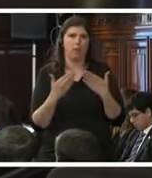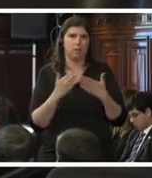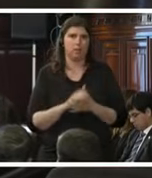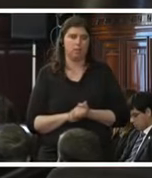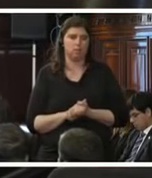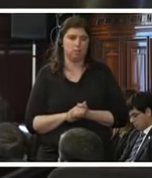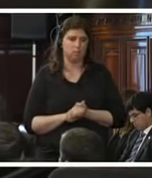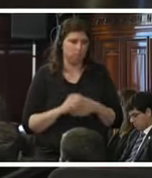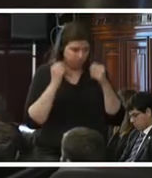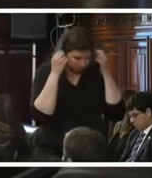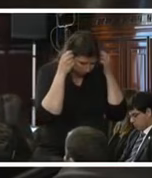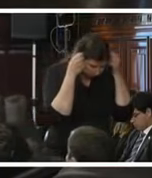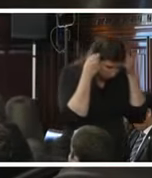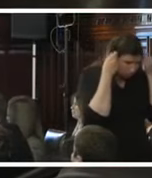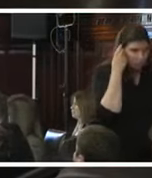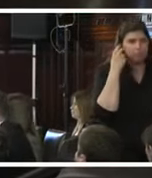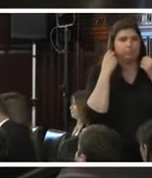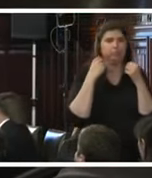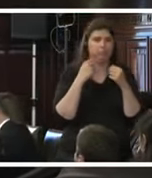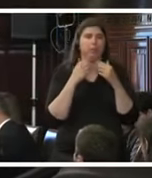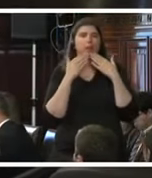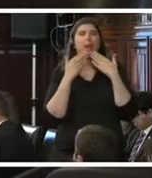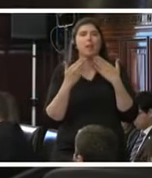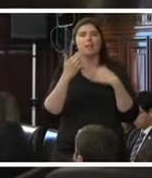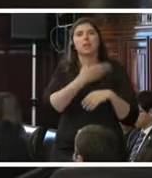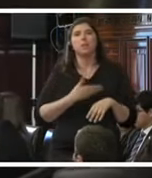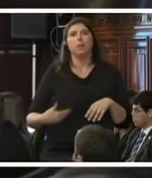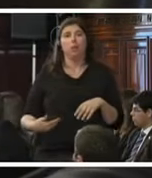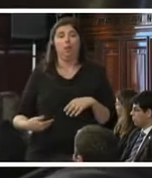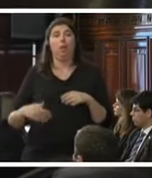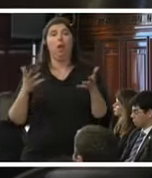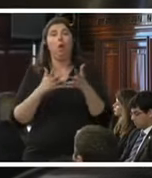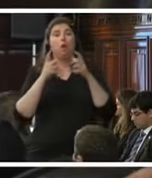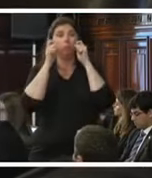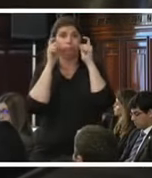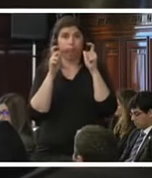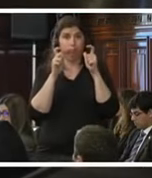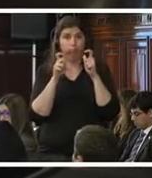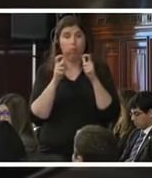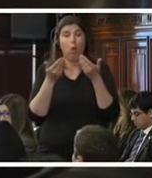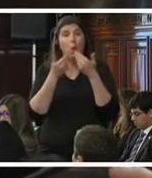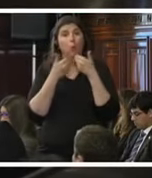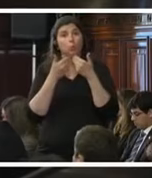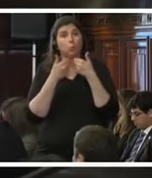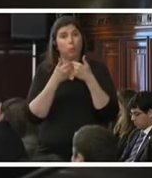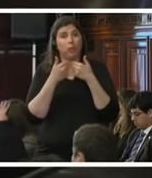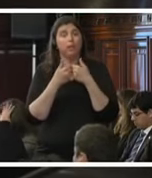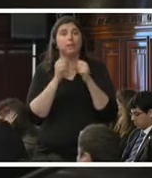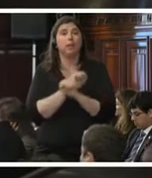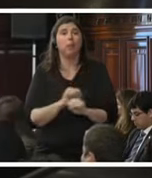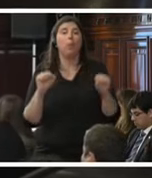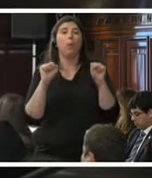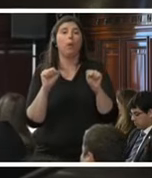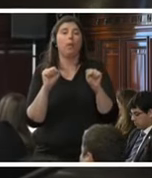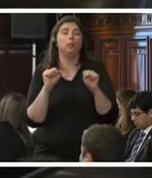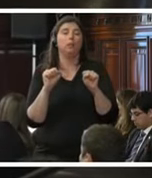Gracias, Presidenta. Quedamos entonces atentos a las consultas adicionales que puedan provenir tanto